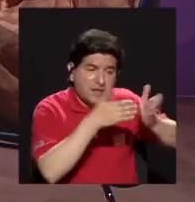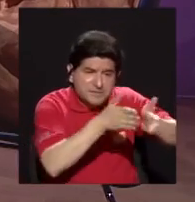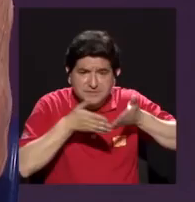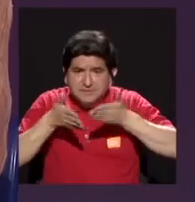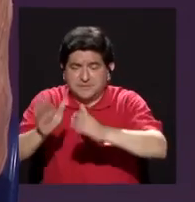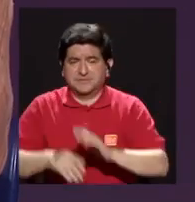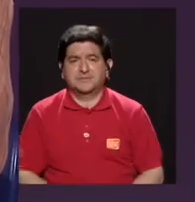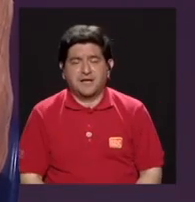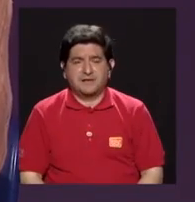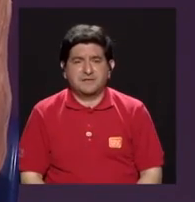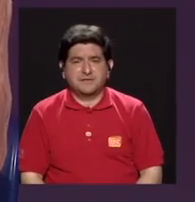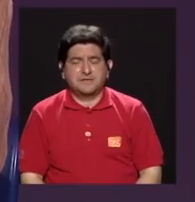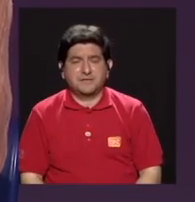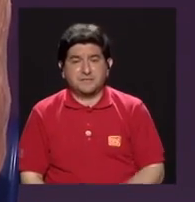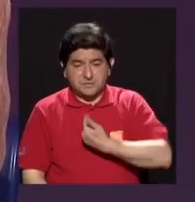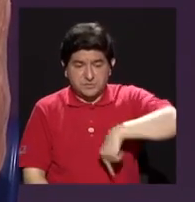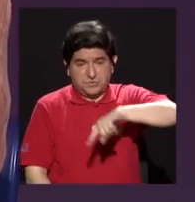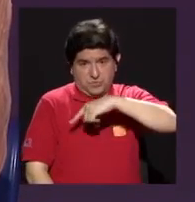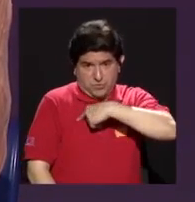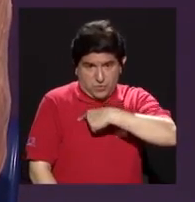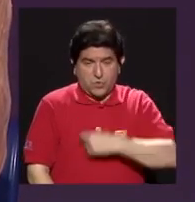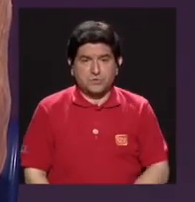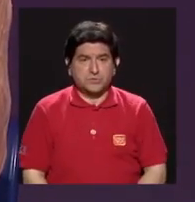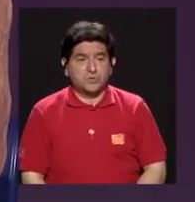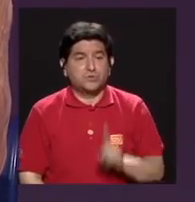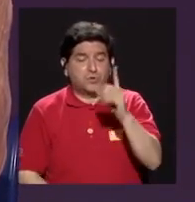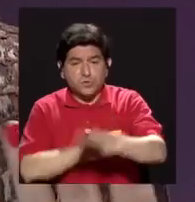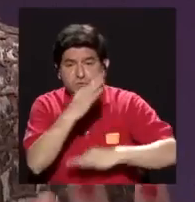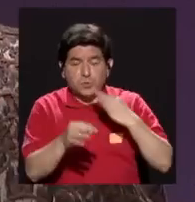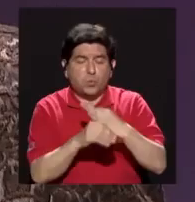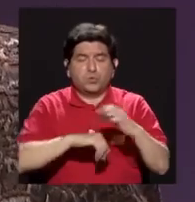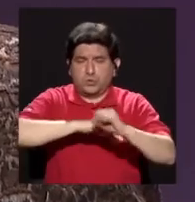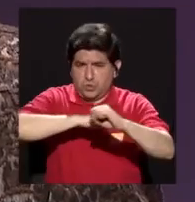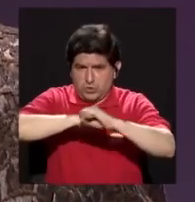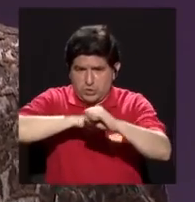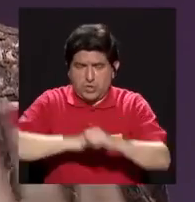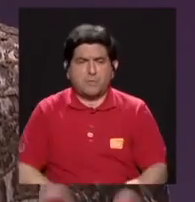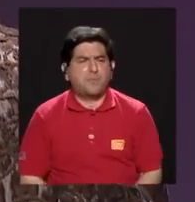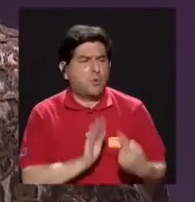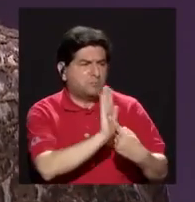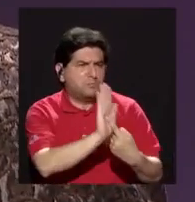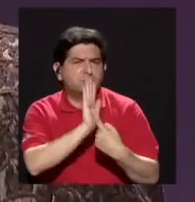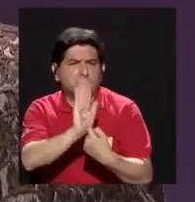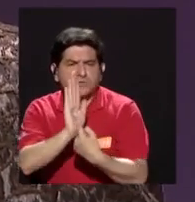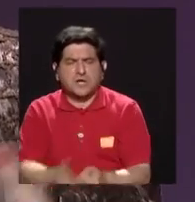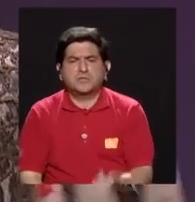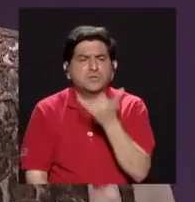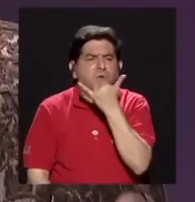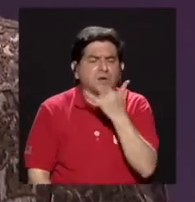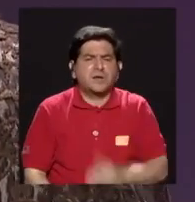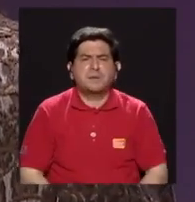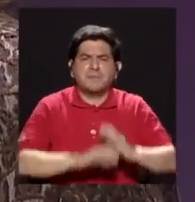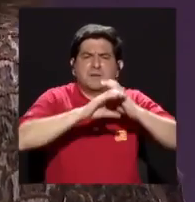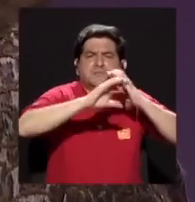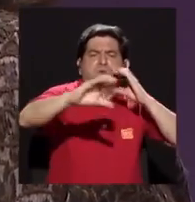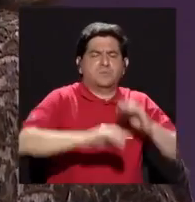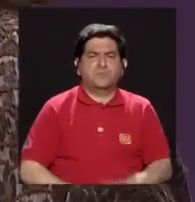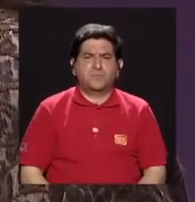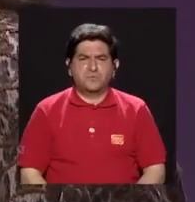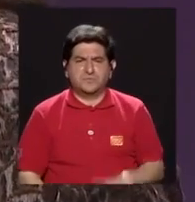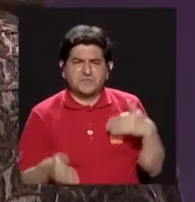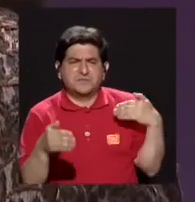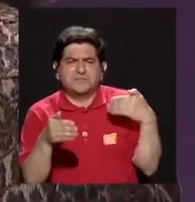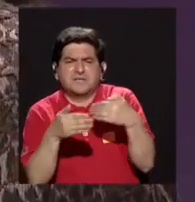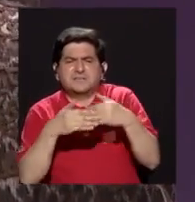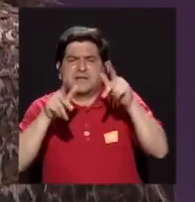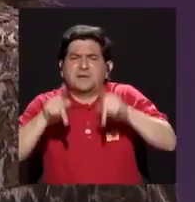para la cual acabamos de sacar nosotros algún tipo de publicidad haciéndolo evidente como qué pasa en los buses donde se te acercan